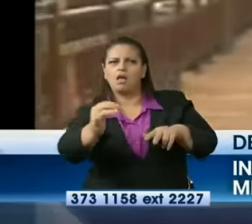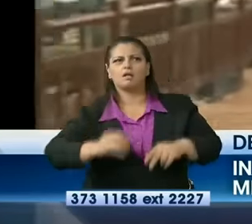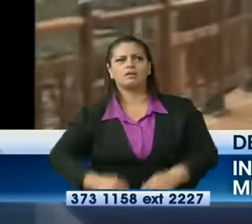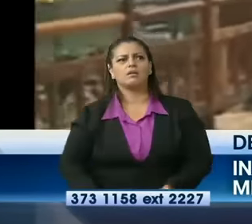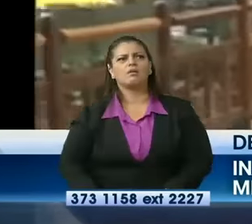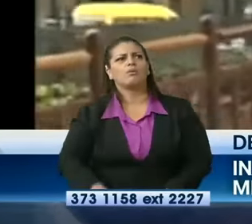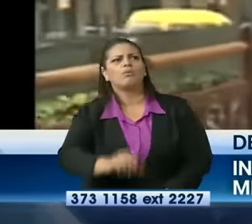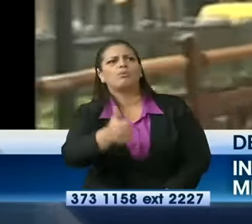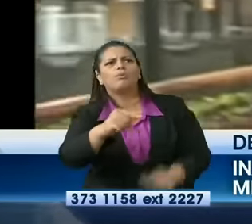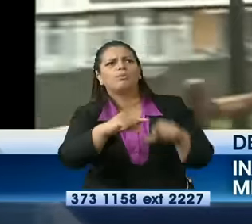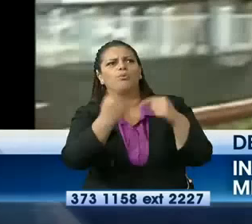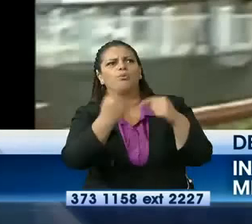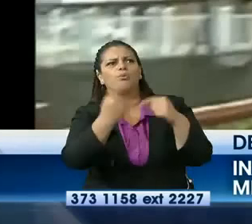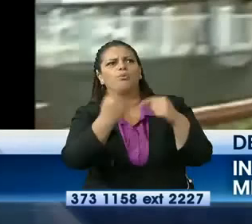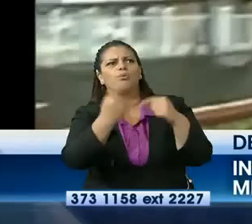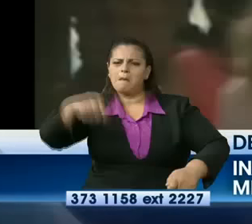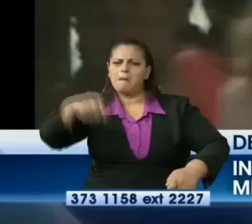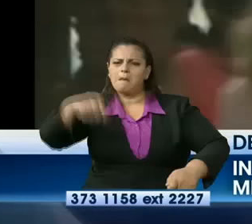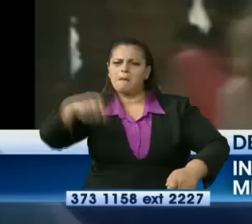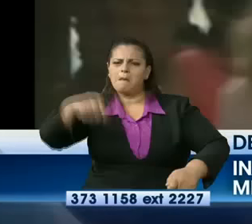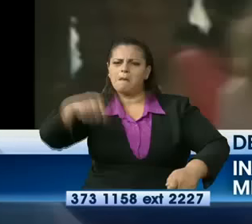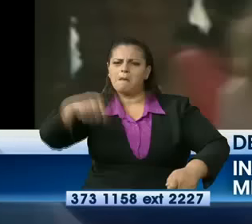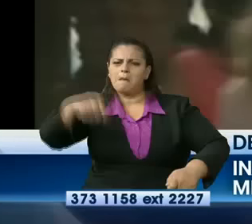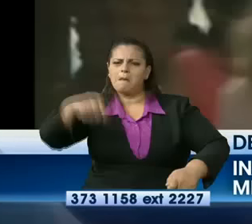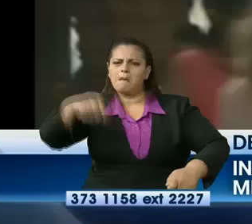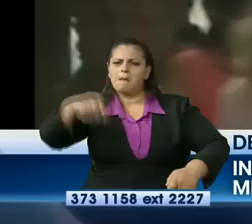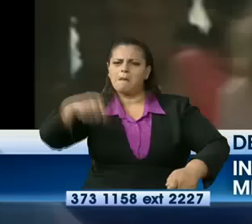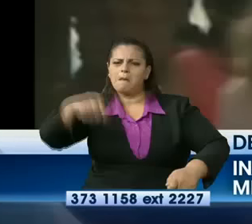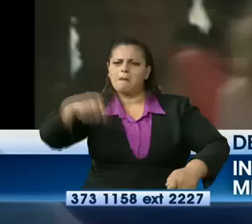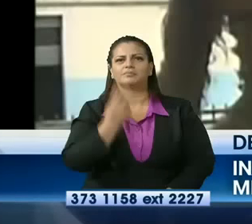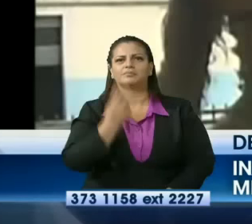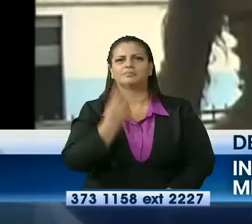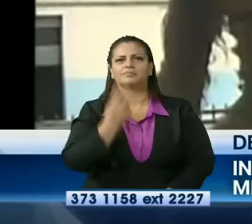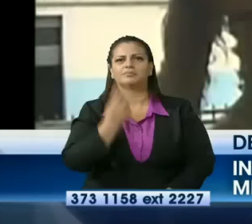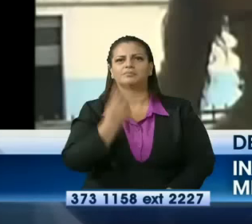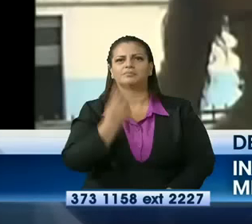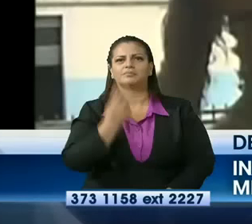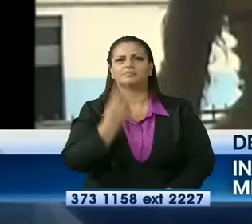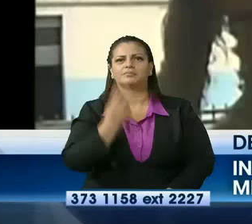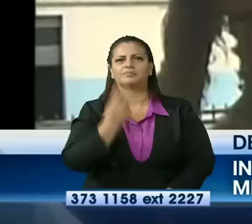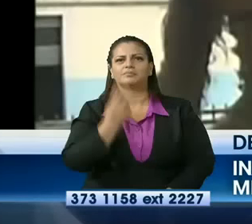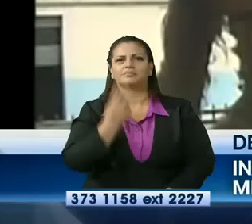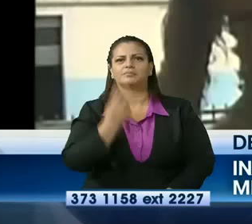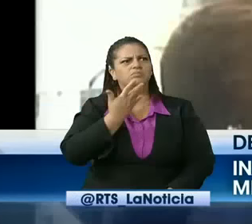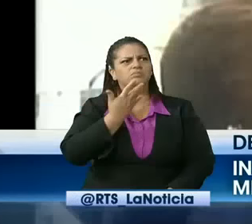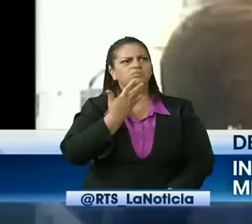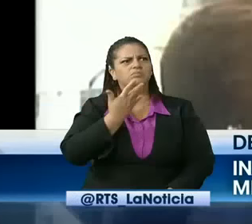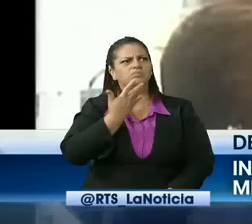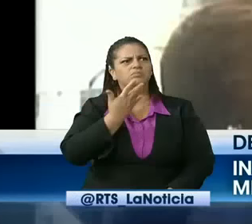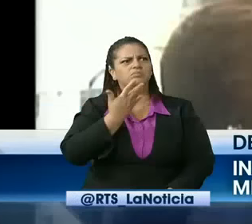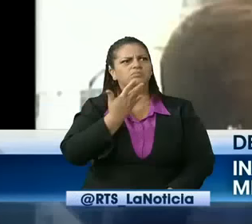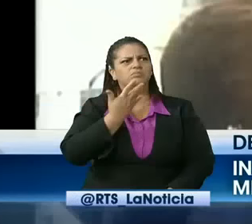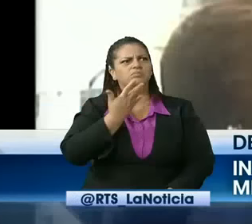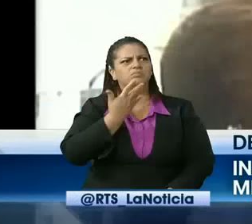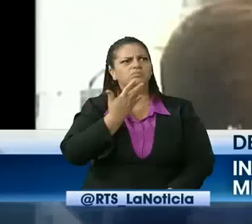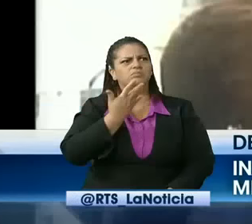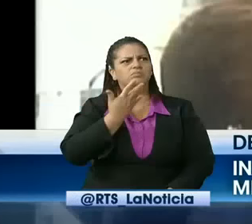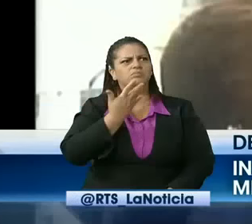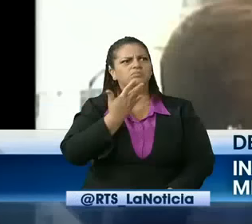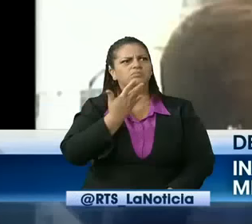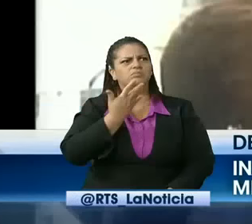peleando. Acá está el famoso hombre lobo. Hay que también rescatar algo. Así como este personaje, muy realista, por cierto, miren ustedes el